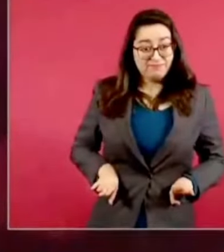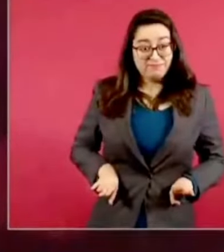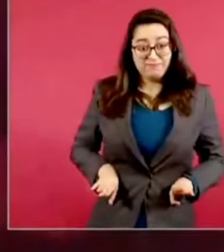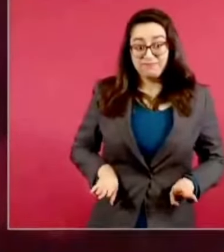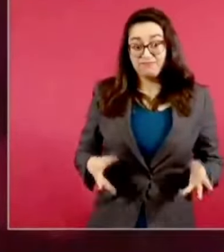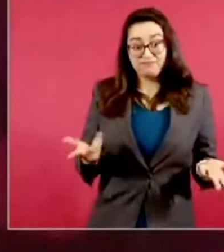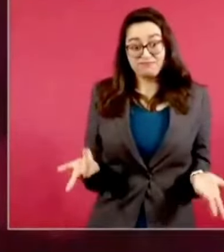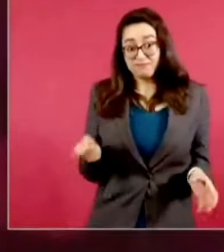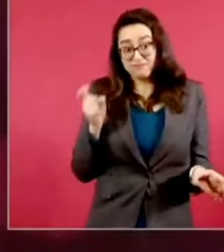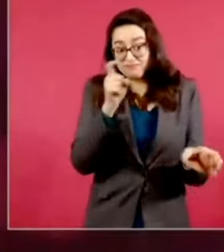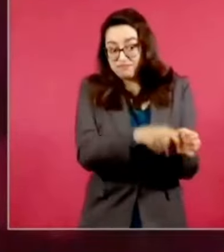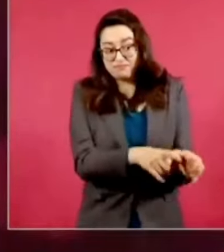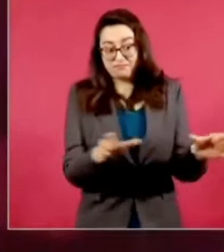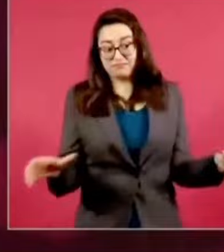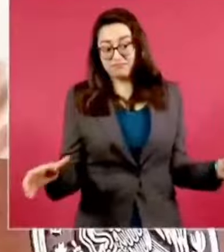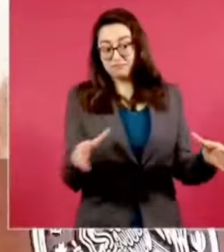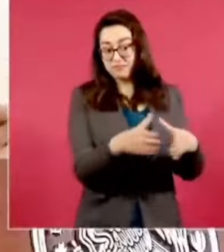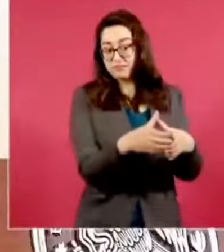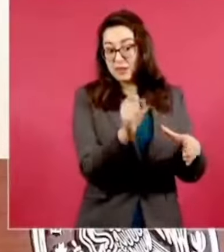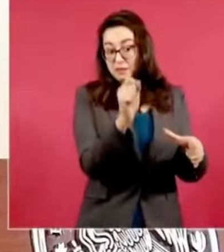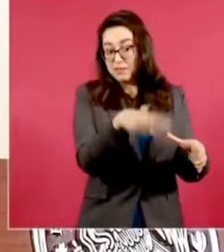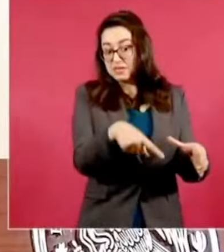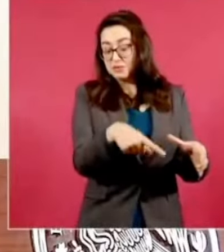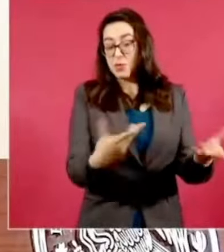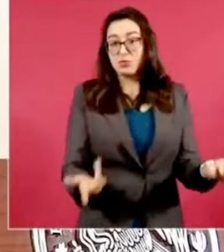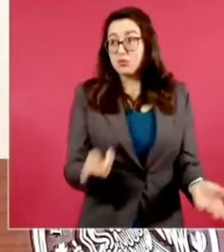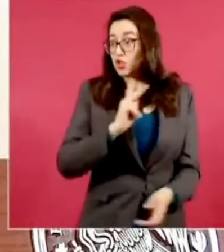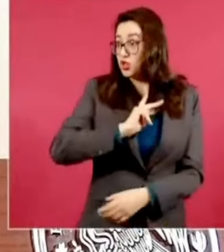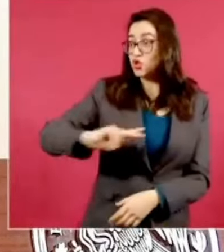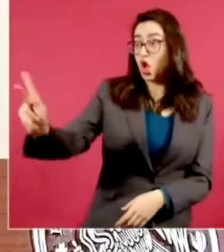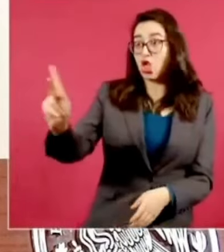militantes del conservadurismo, todos.